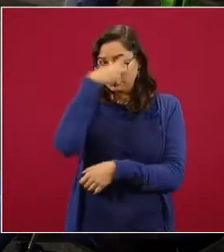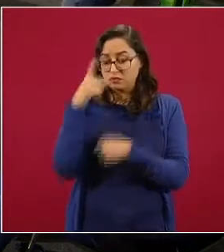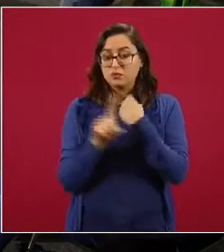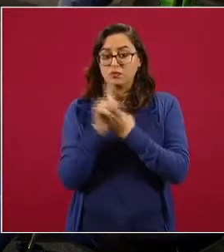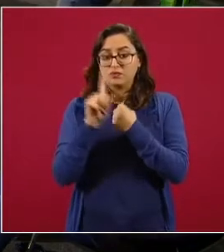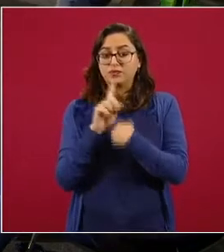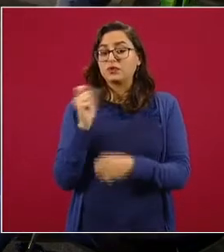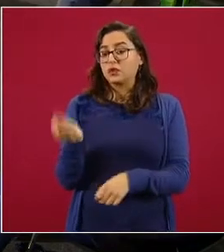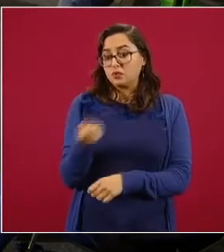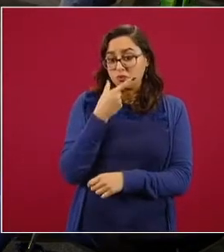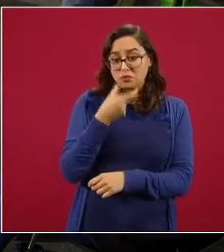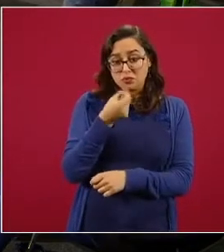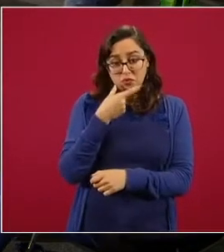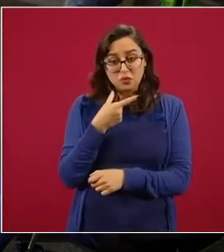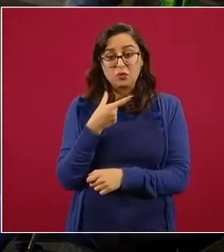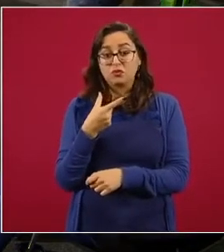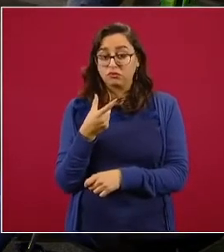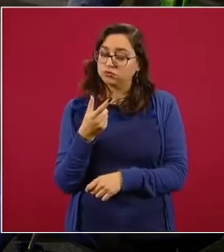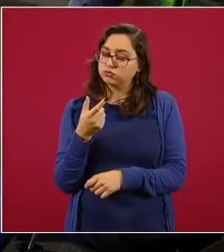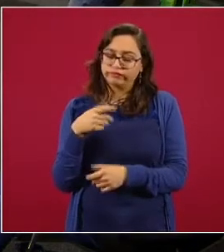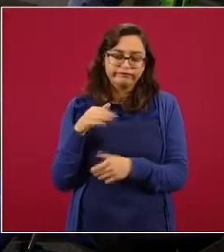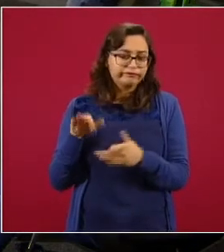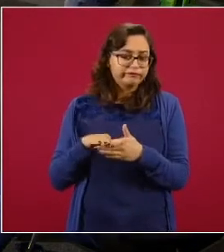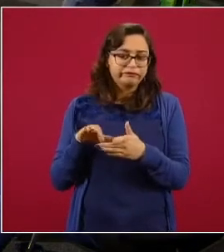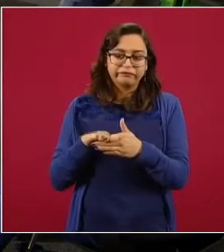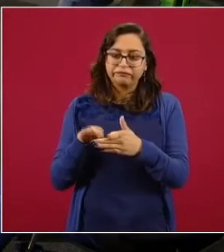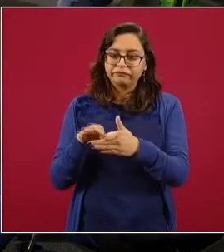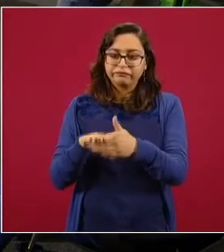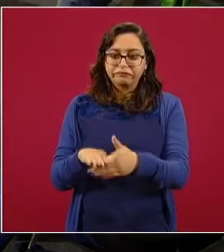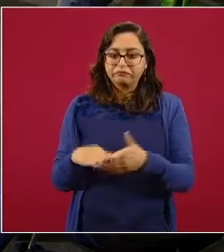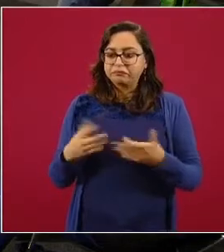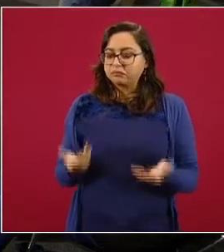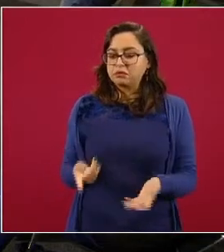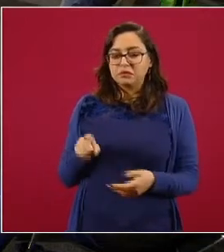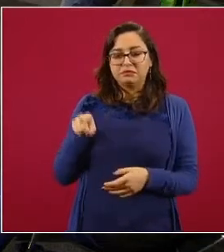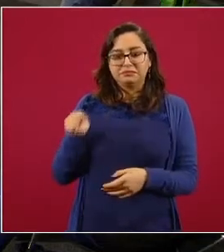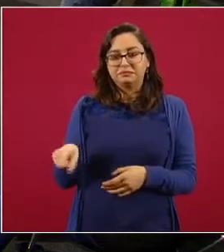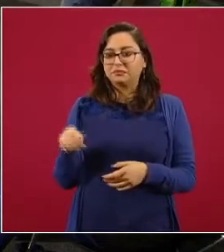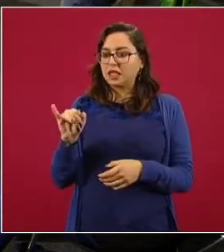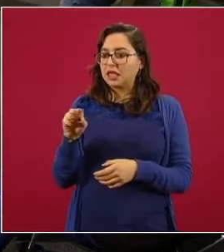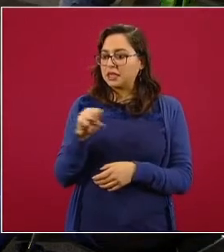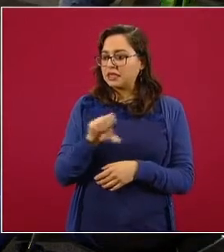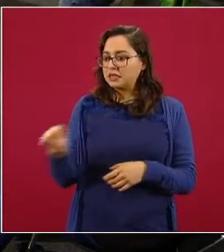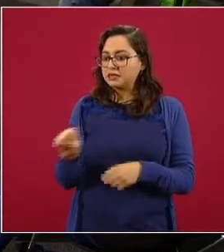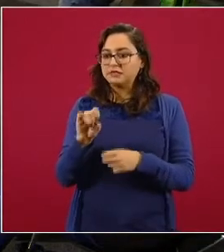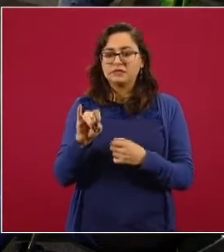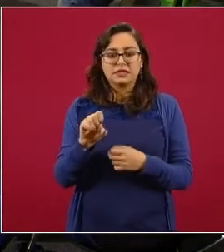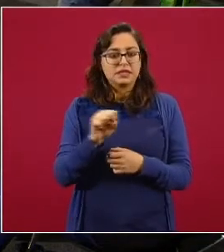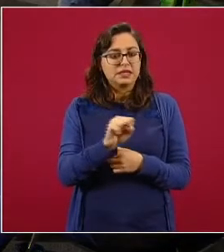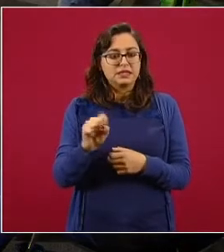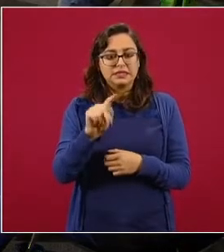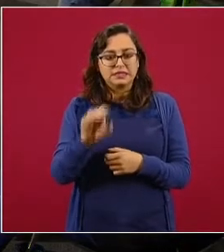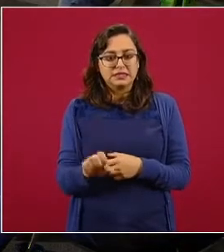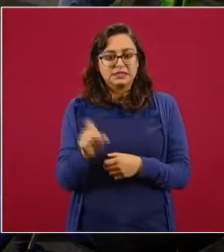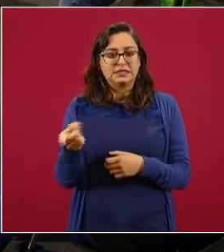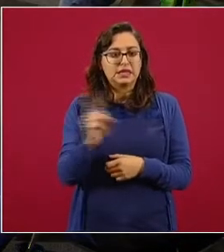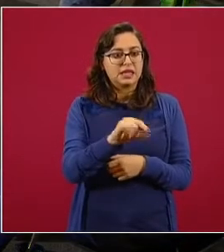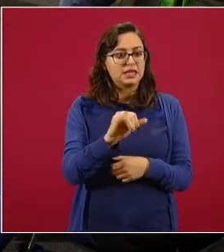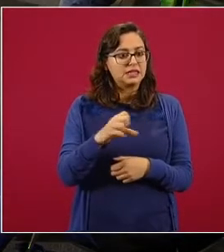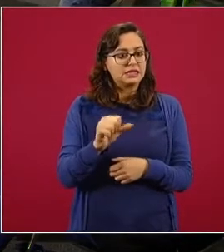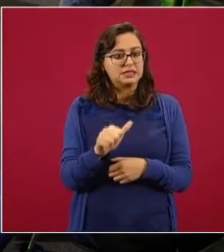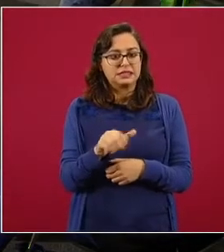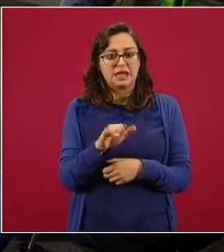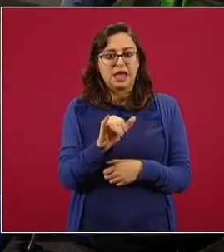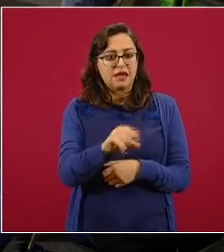control de medicamentos fuertes, no ha encontrado el respaldo ni del Seguro Social, ISSSTE, INSABI, la Comisión Ejecutiva de Atención